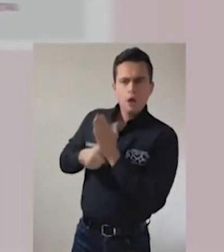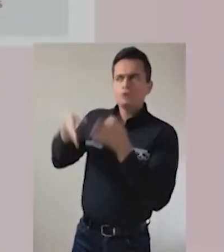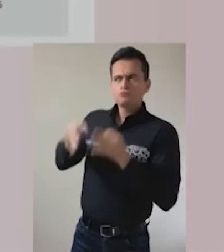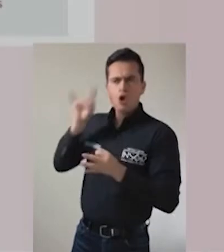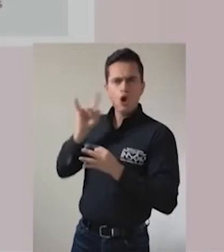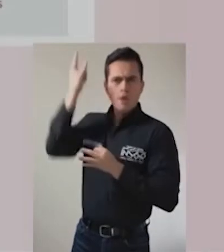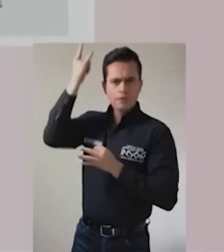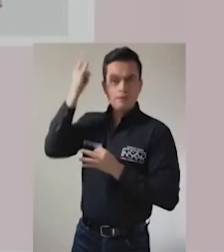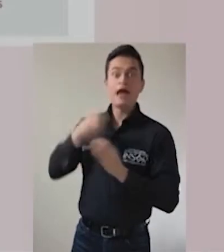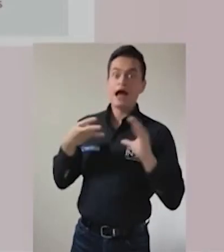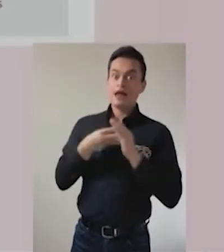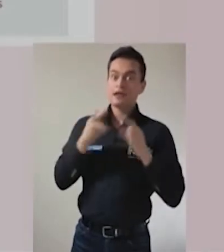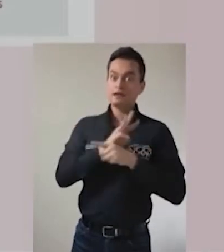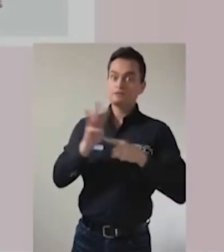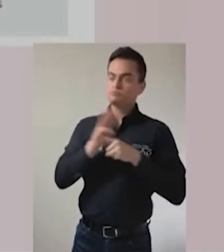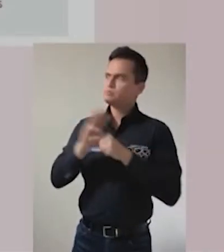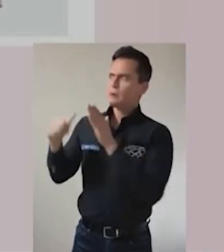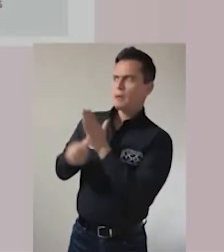encuestador en